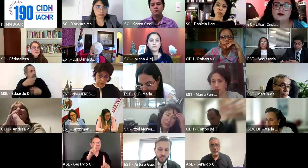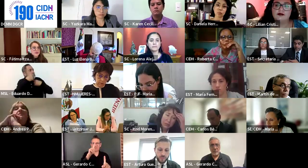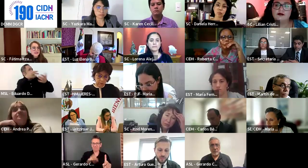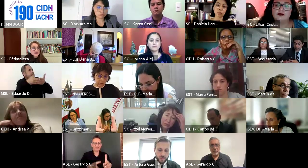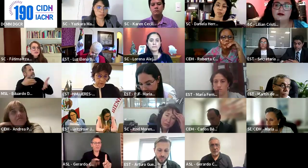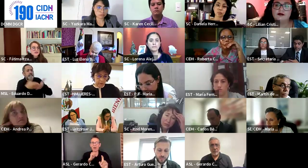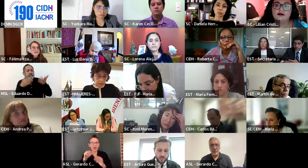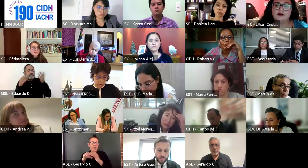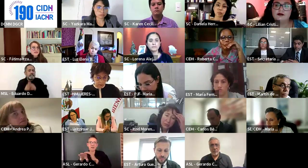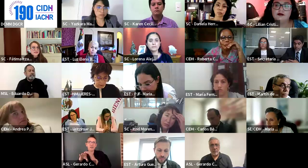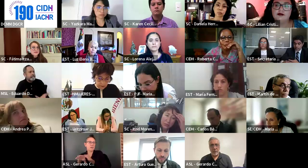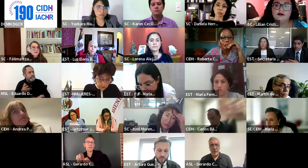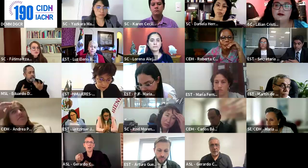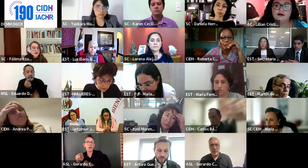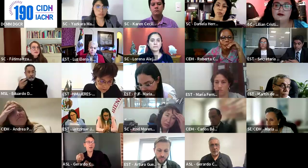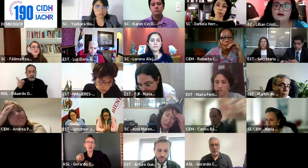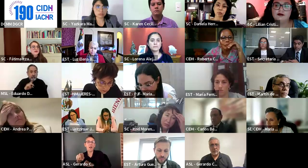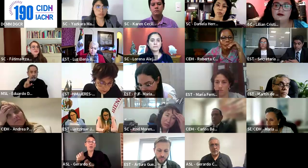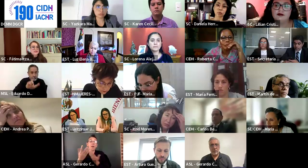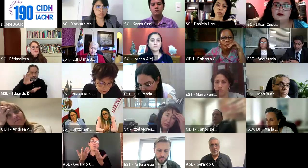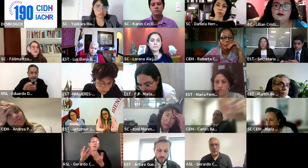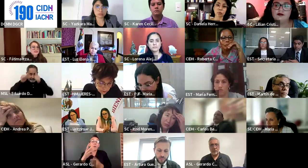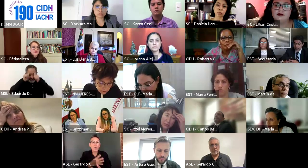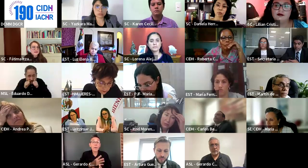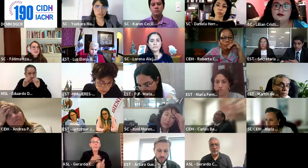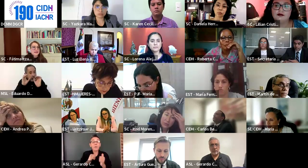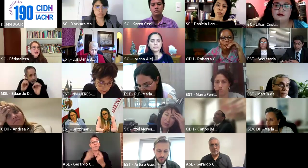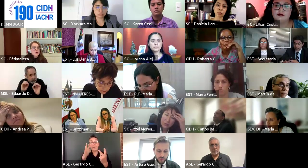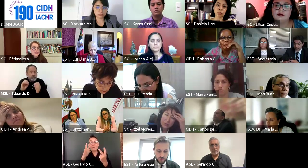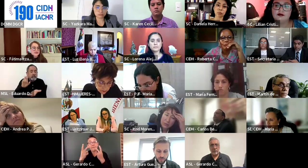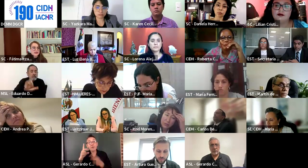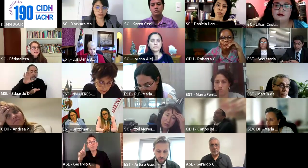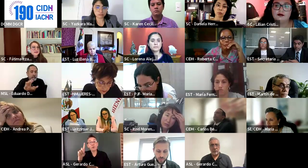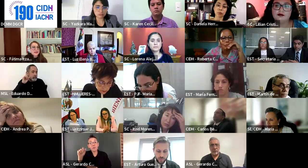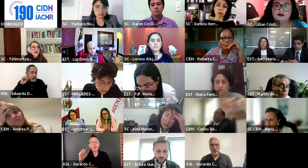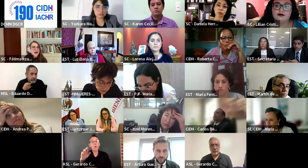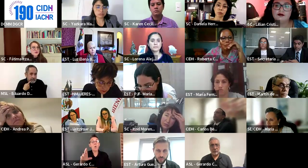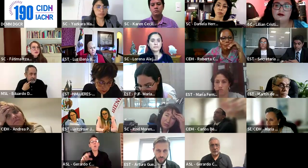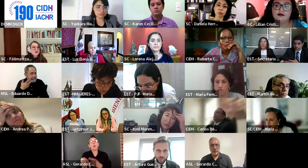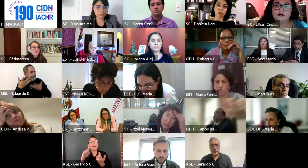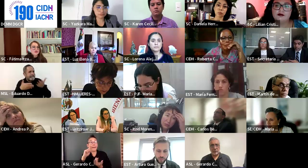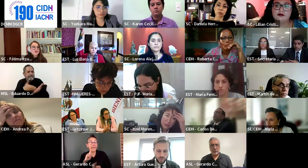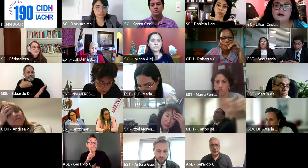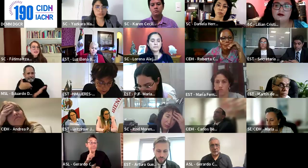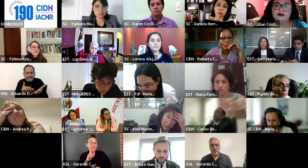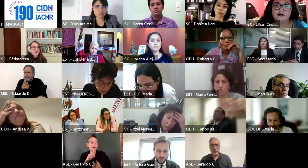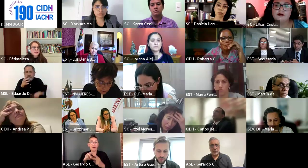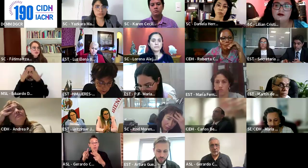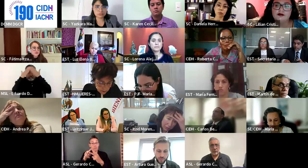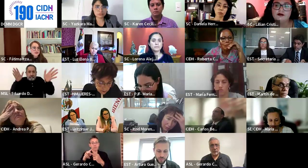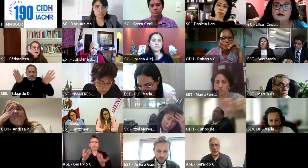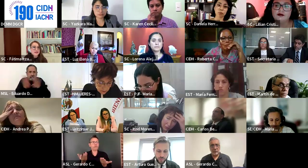Hay compañeras con discapacidad visual y con discapacidad auditiva que aún no conocen